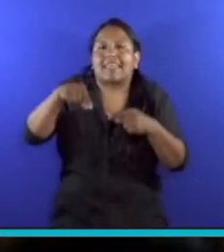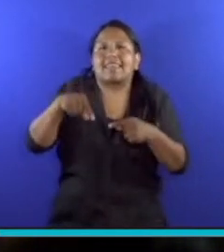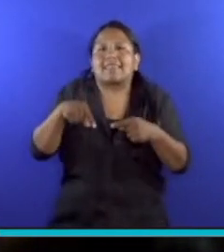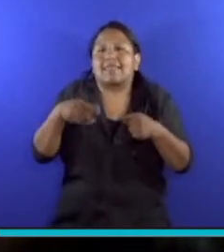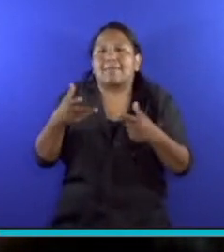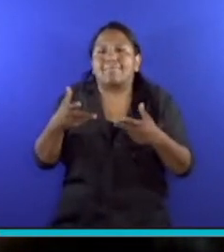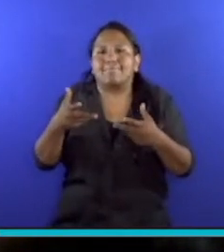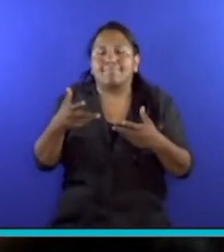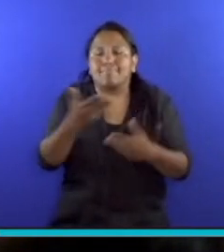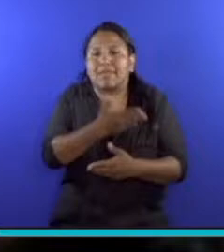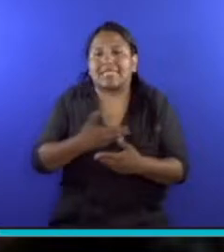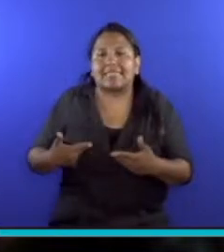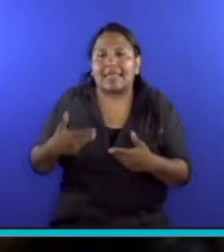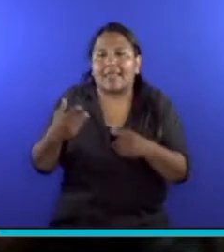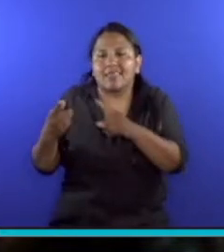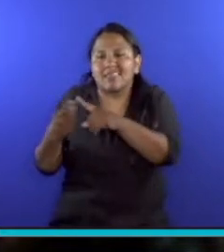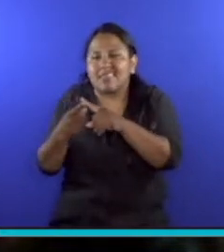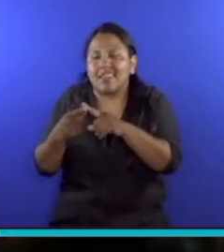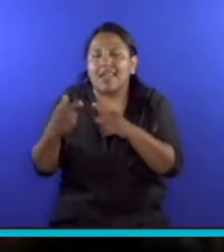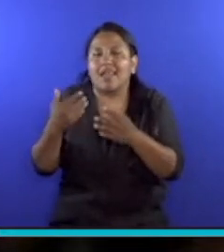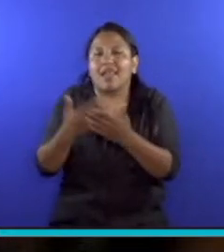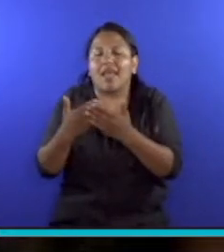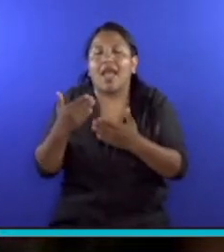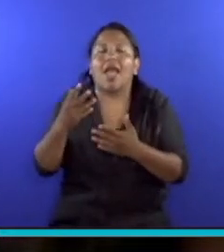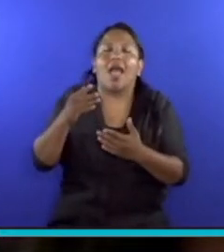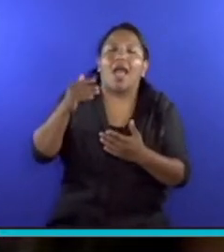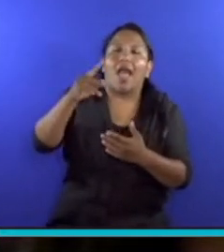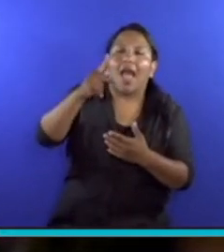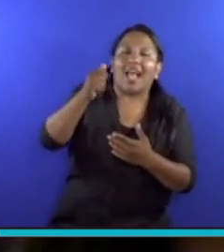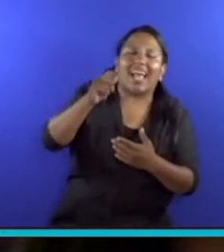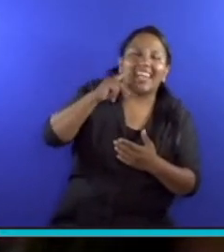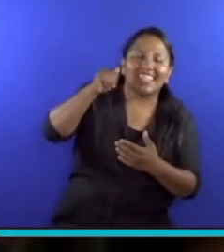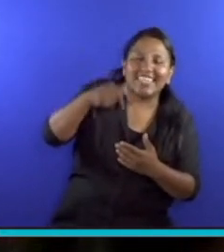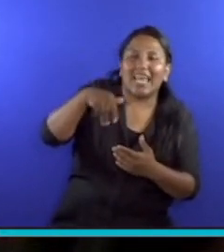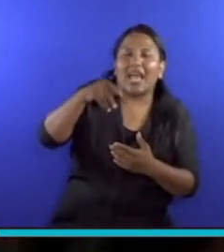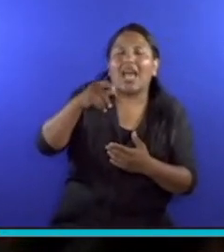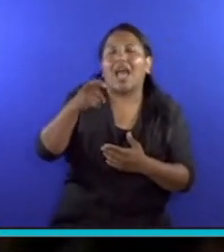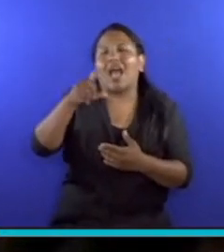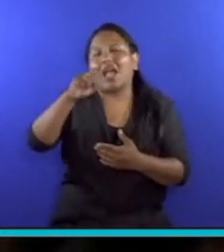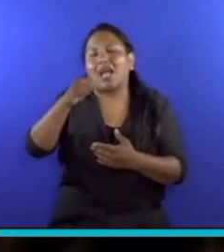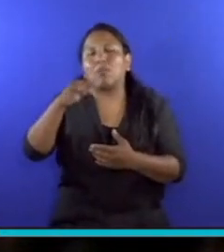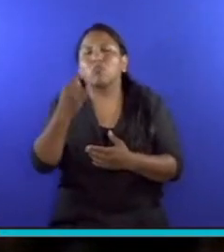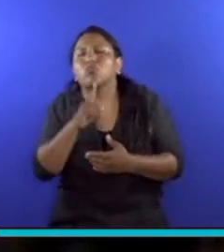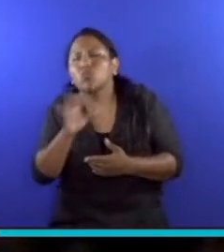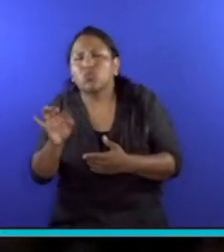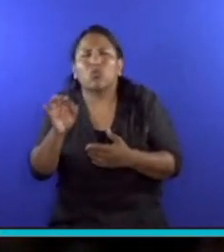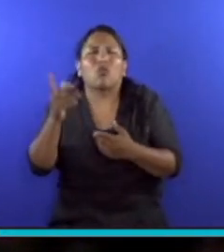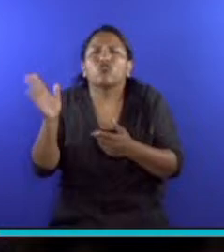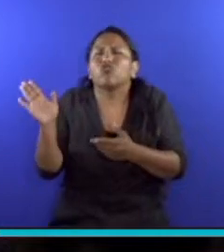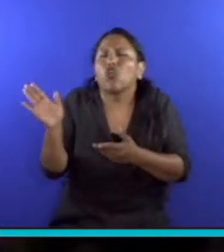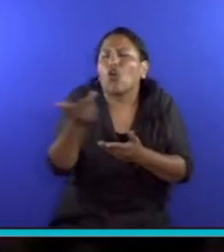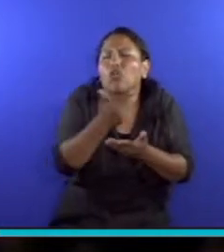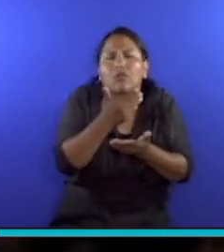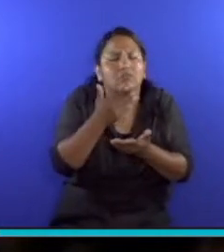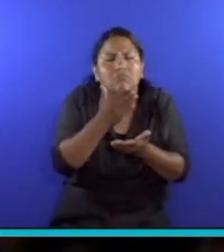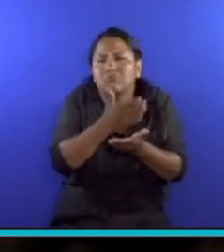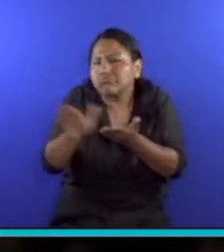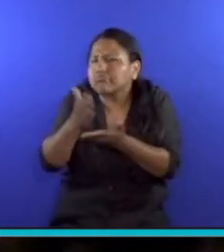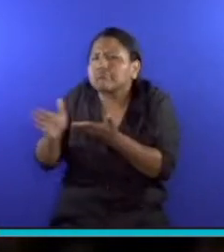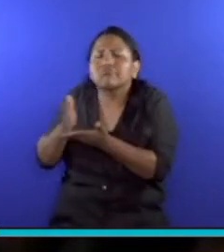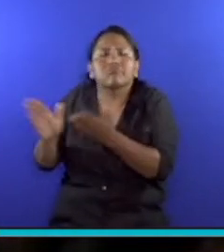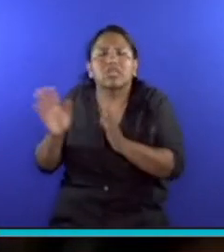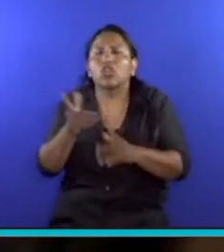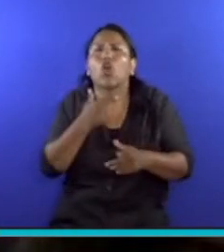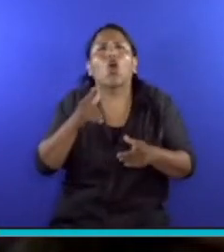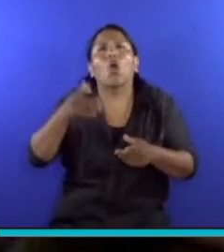como cómplice a su derecha a Karina Milei, a Santiago Caputo. Se tienen que ir absolutamente todos, pero no con un juicio político que